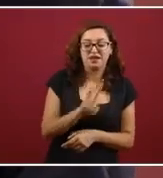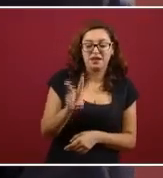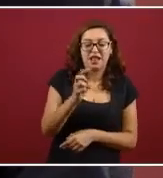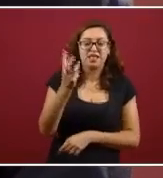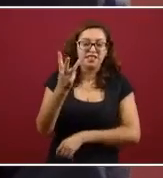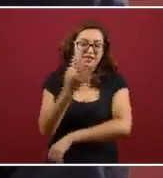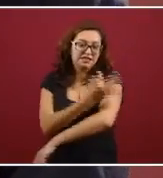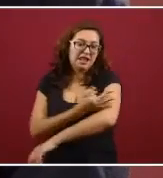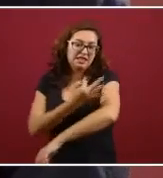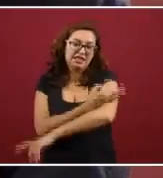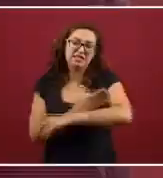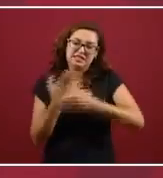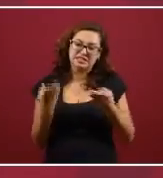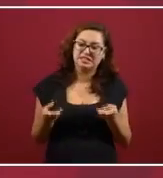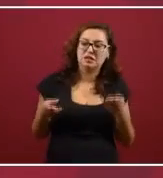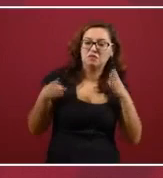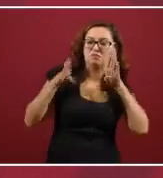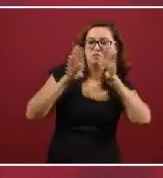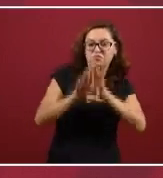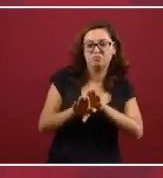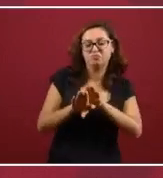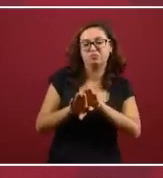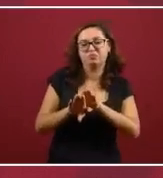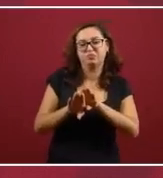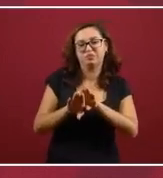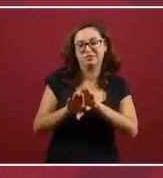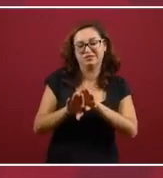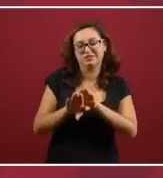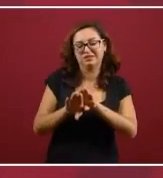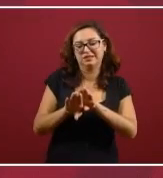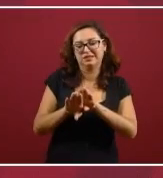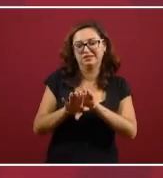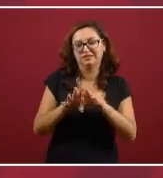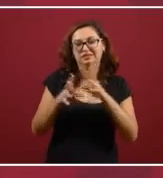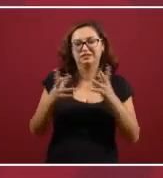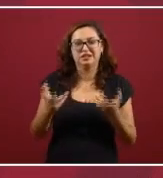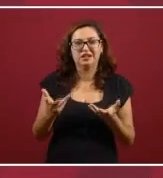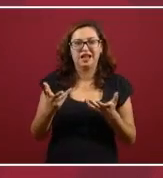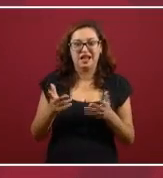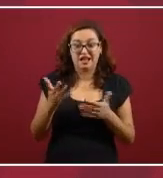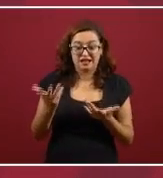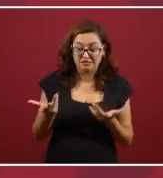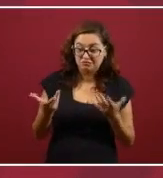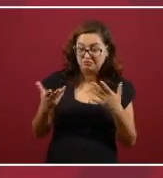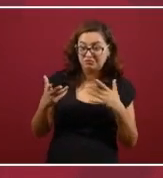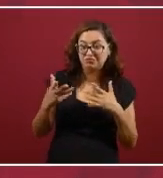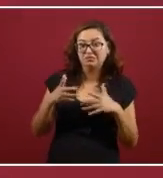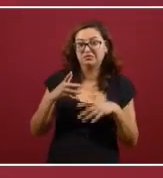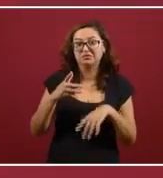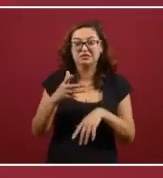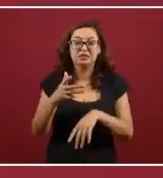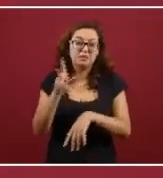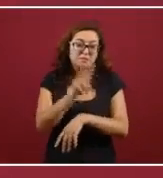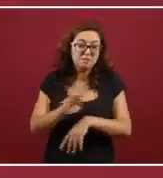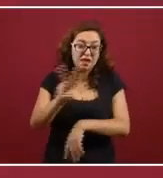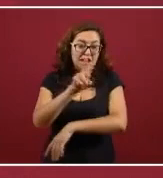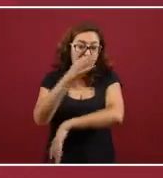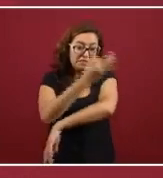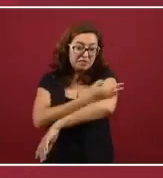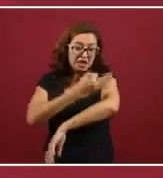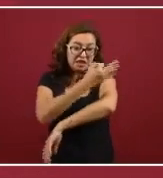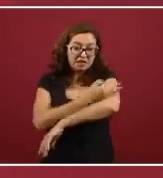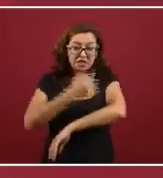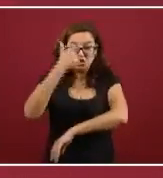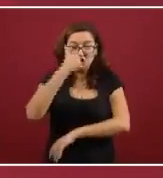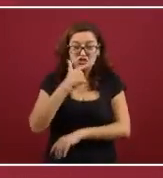los mercados, pues sí, se da una noticia en la tarde del viernes o